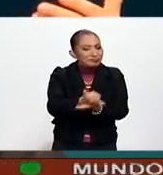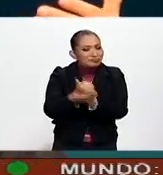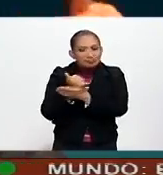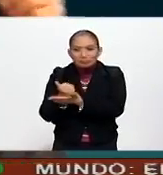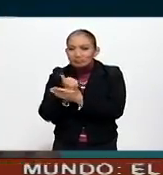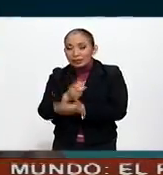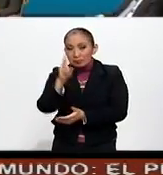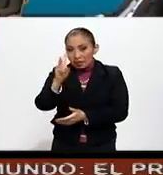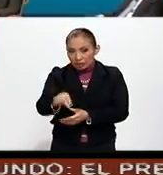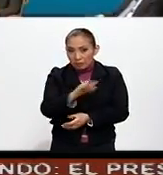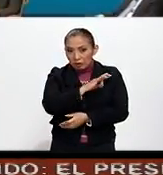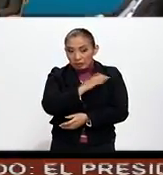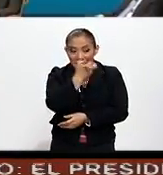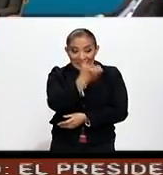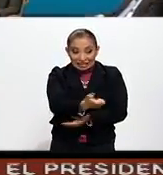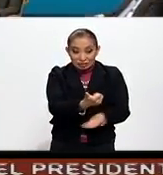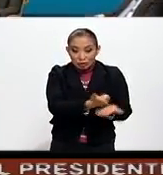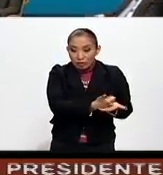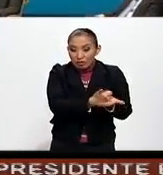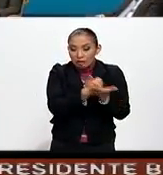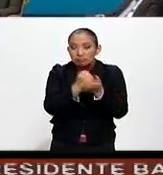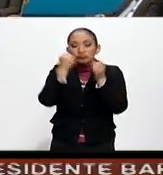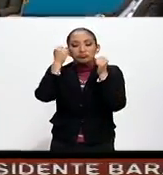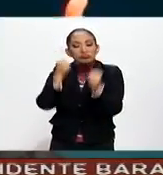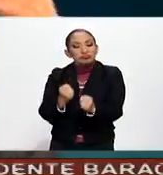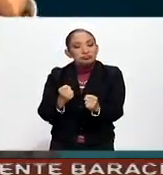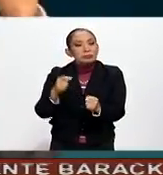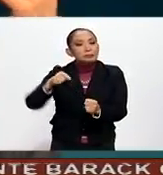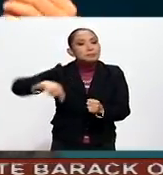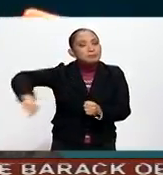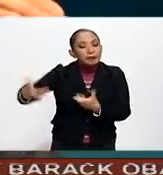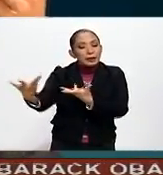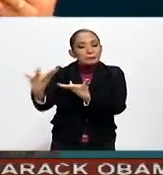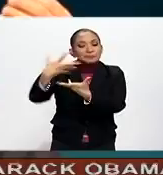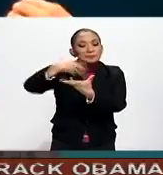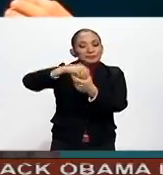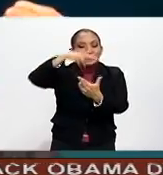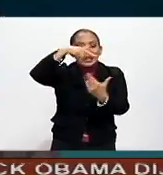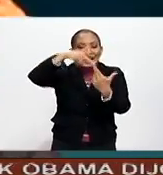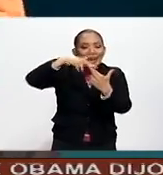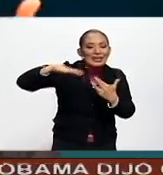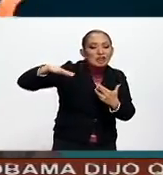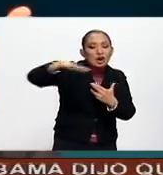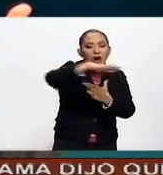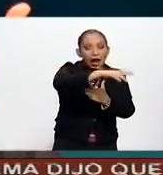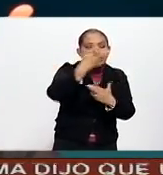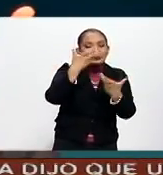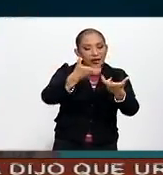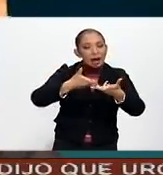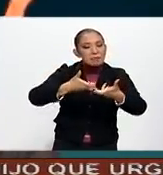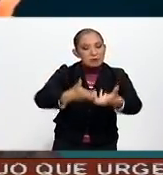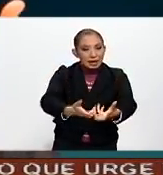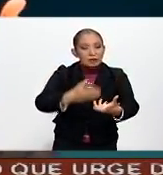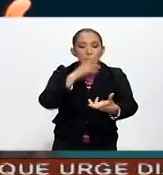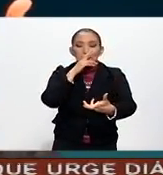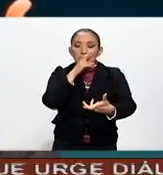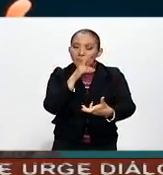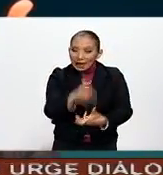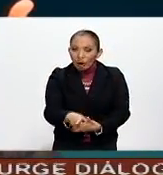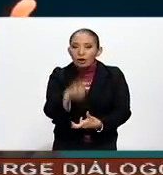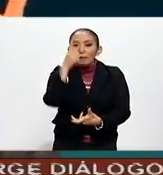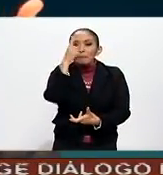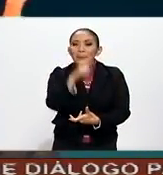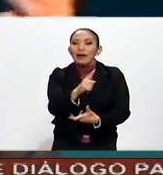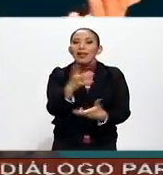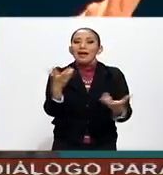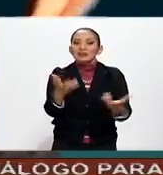realmente podamos a través de ello asegurar que la integración regional es una ruta o es la mejor ruta